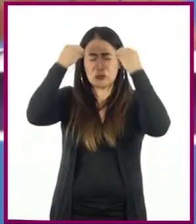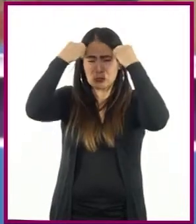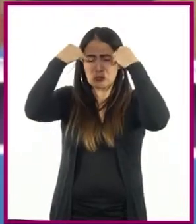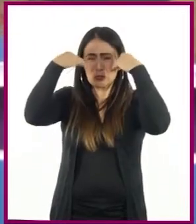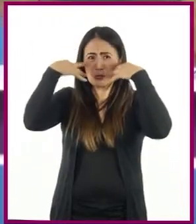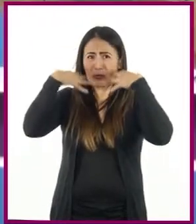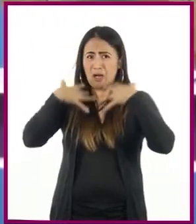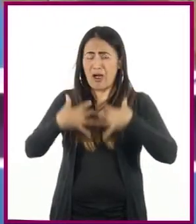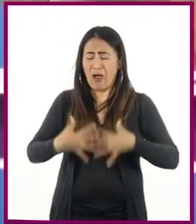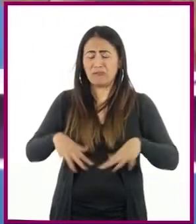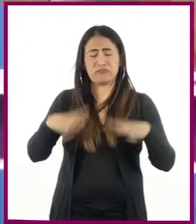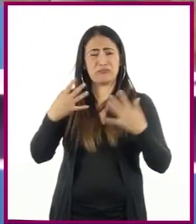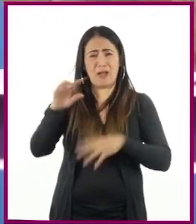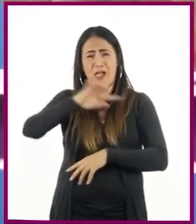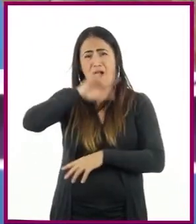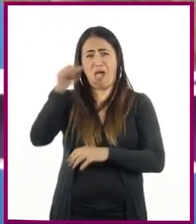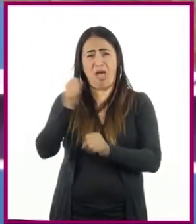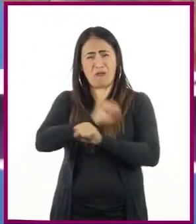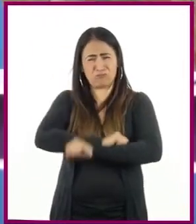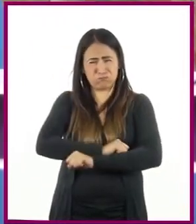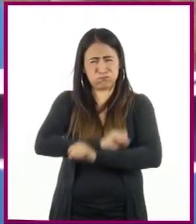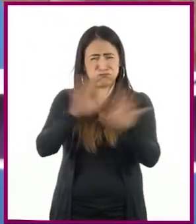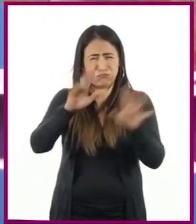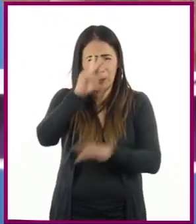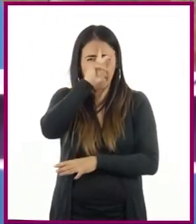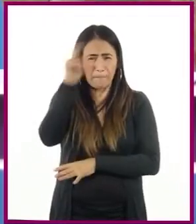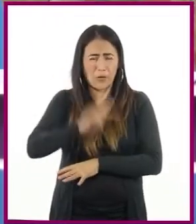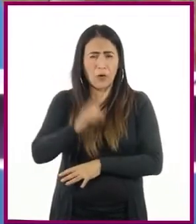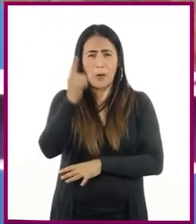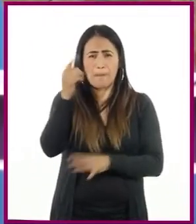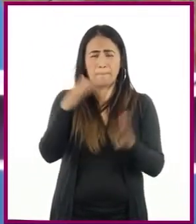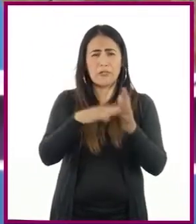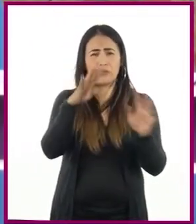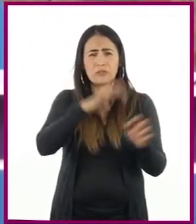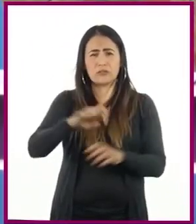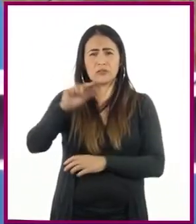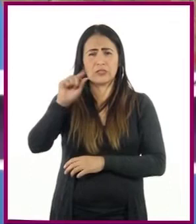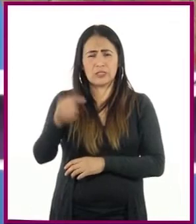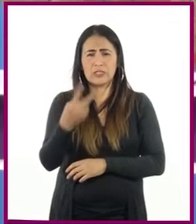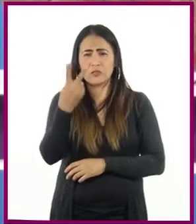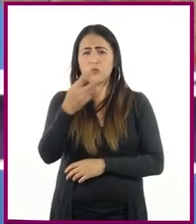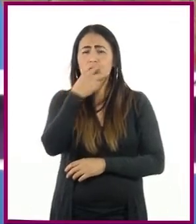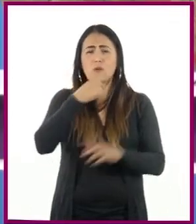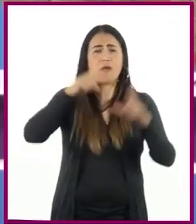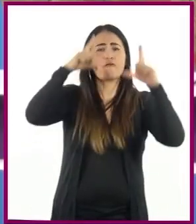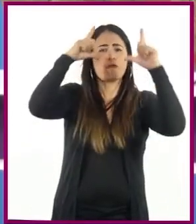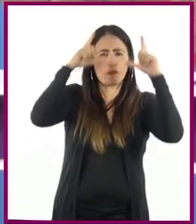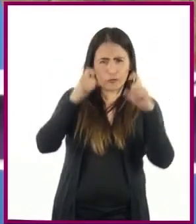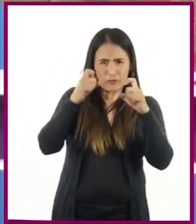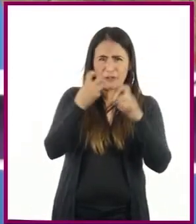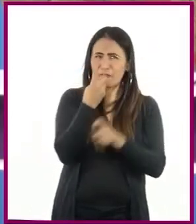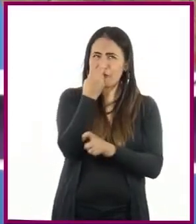es aún mayor. En 1972, el fotógrafo Nick Ott logró captar el momento en el que